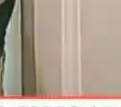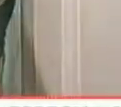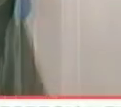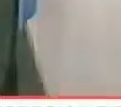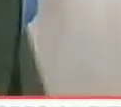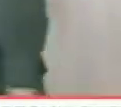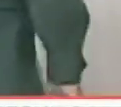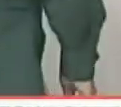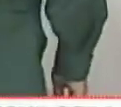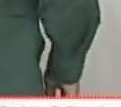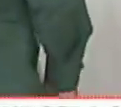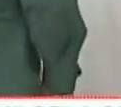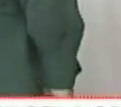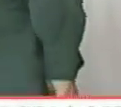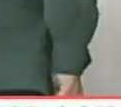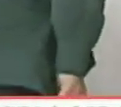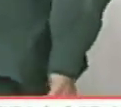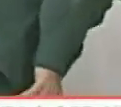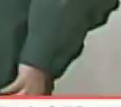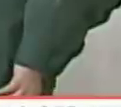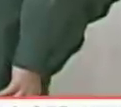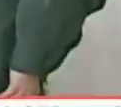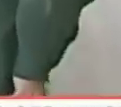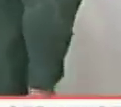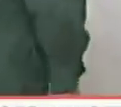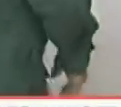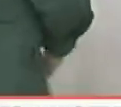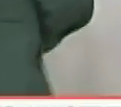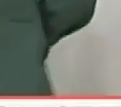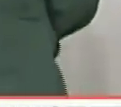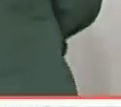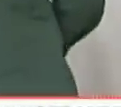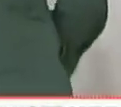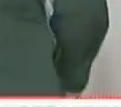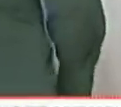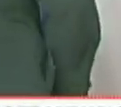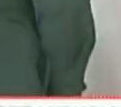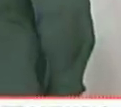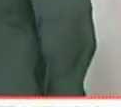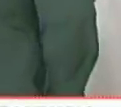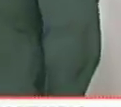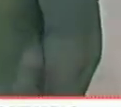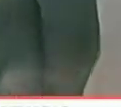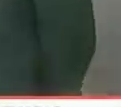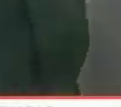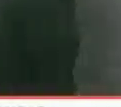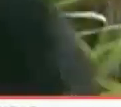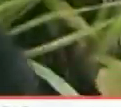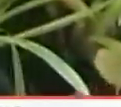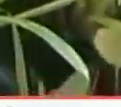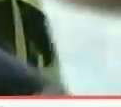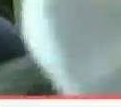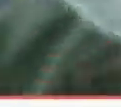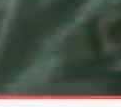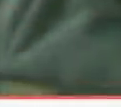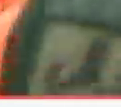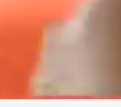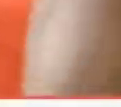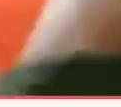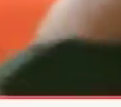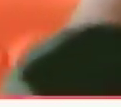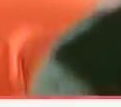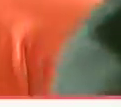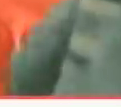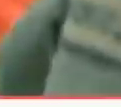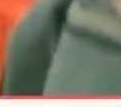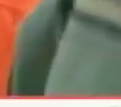con la primera combatiente, Cilia Flores. Esta agenda de trabajo es acompañada además por